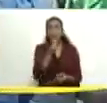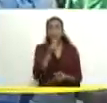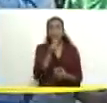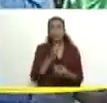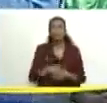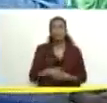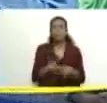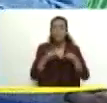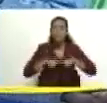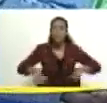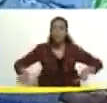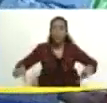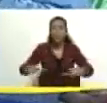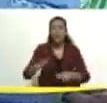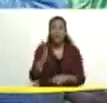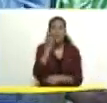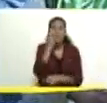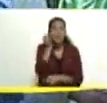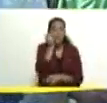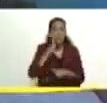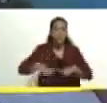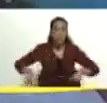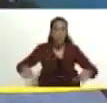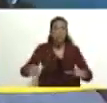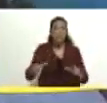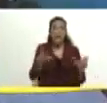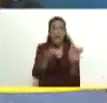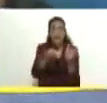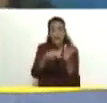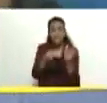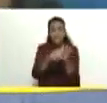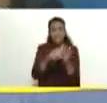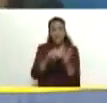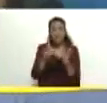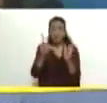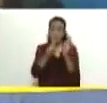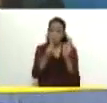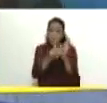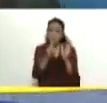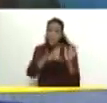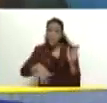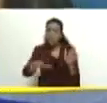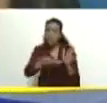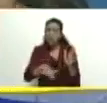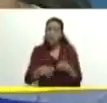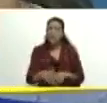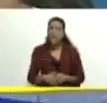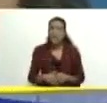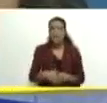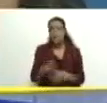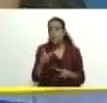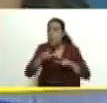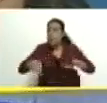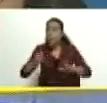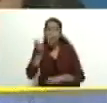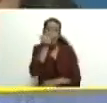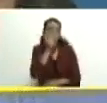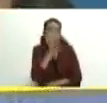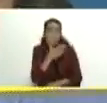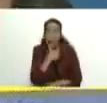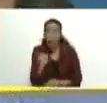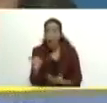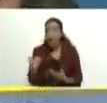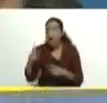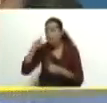Economato? La Madre Emilia tiene un espacio en Economato al lado del Liceo Antonio Mandarino que está en ocio desde hace